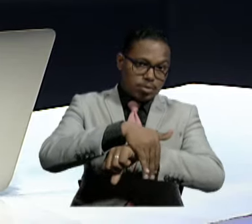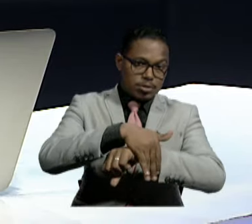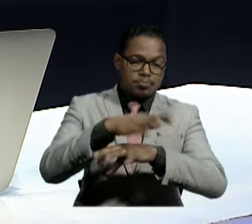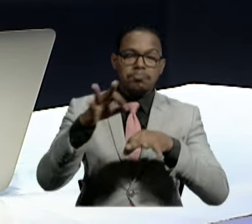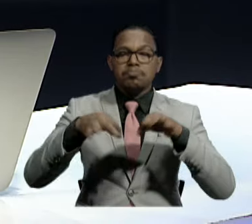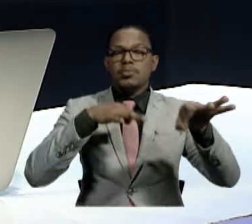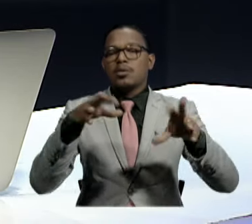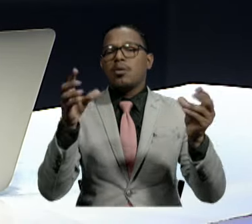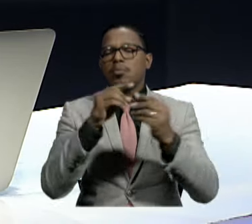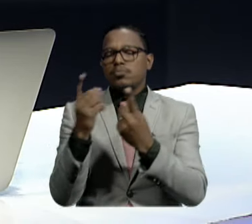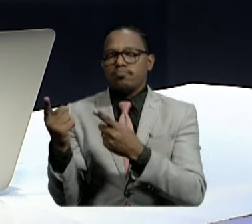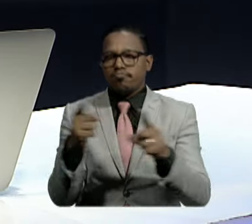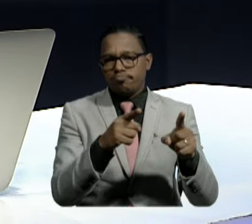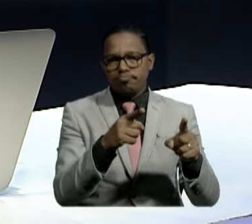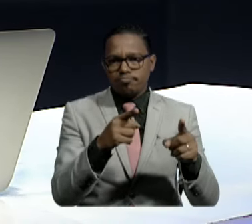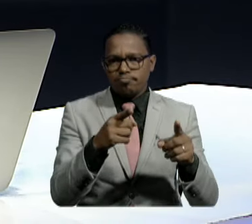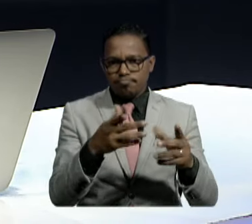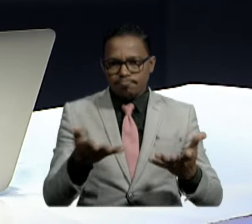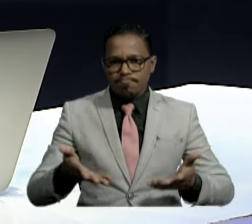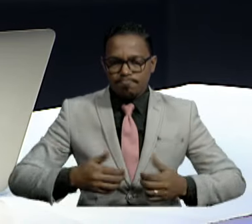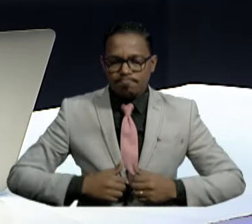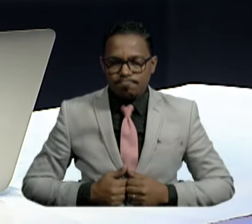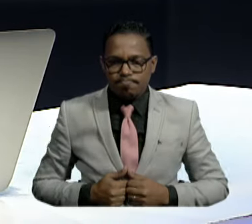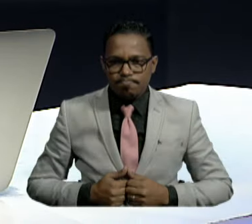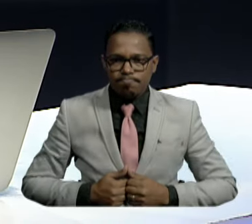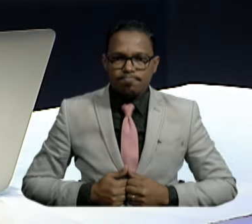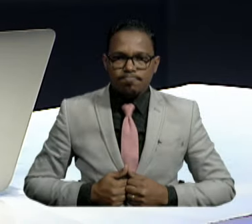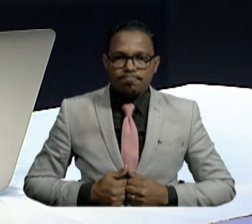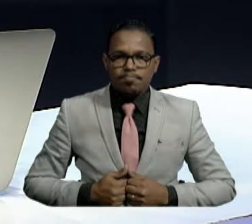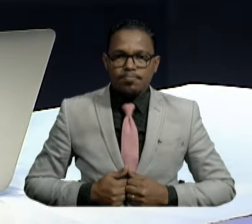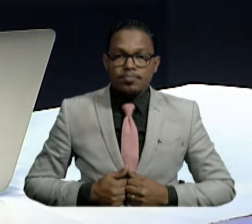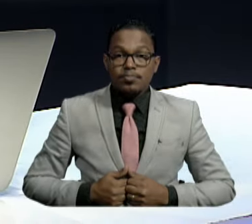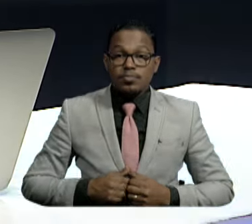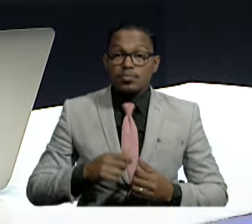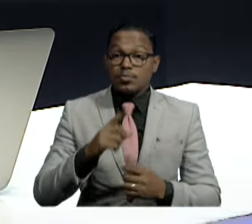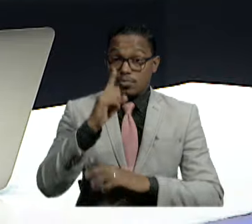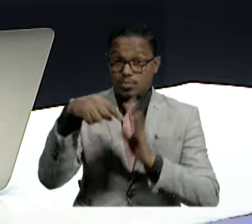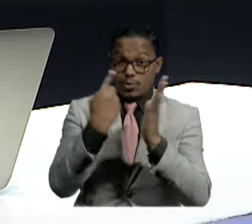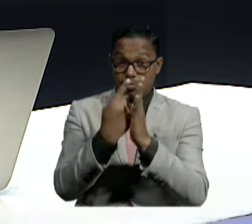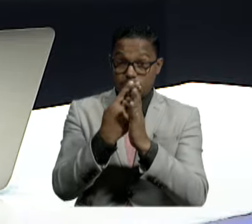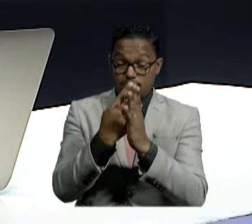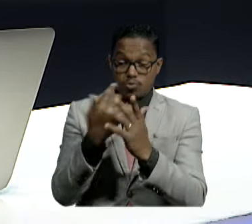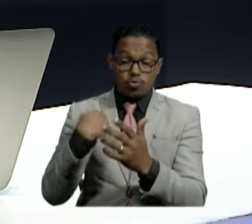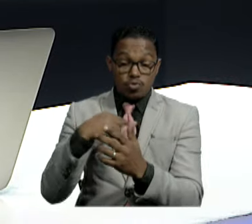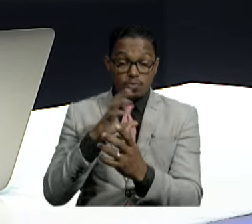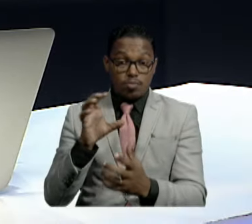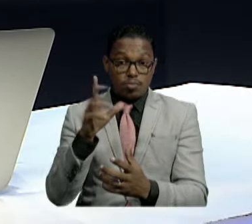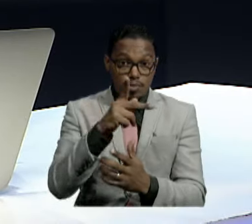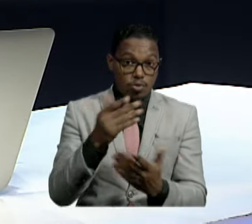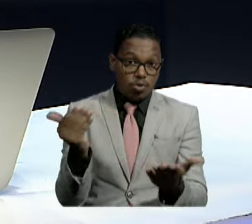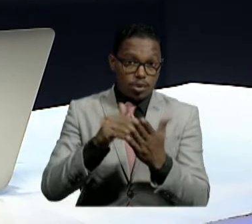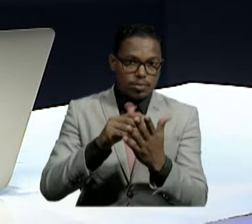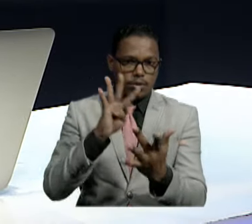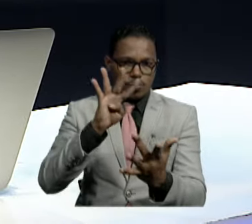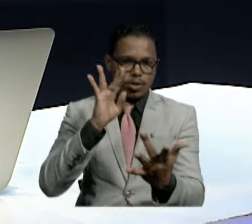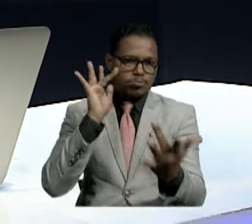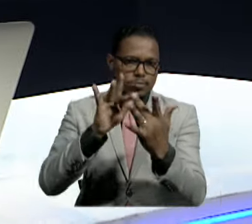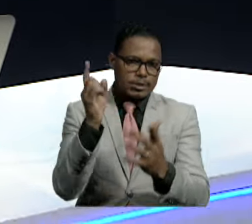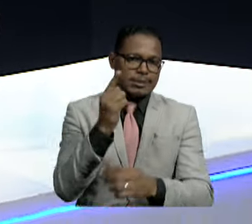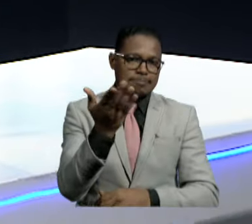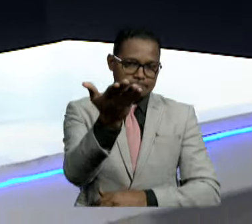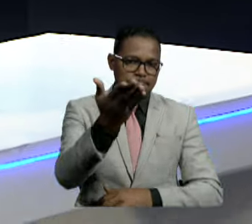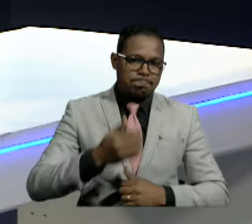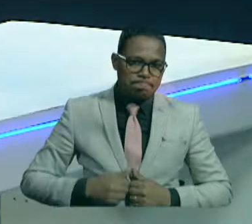también a las 9 de la noche en la emisión estelar de Central de Noticias. Según ahora, volvemos junto a ustedes, el 4 siempre conectado.